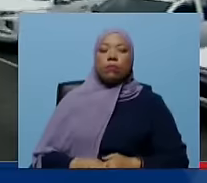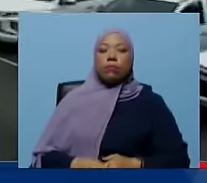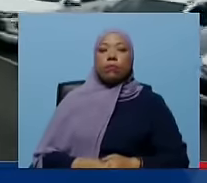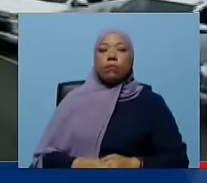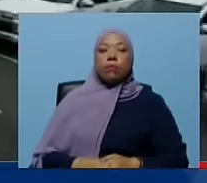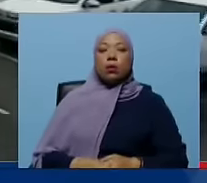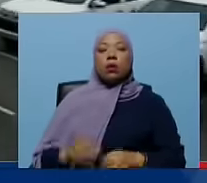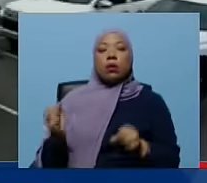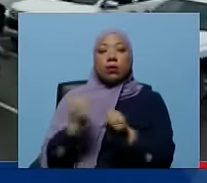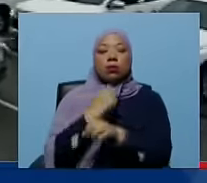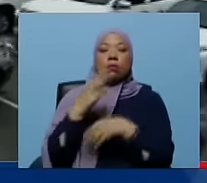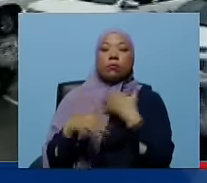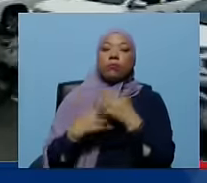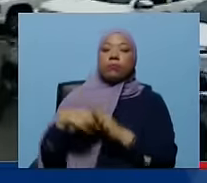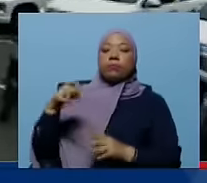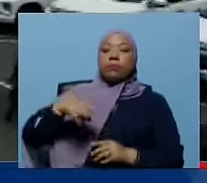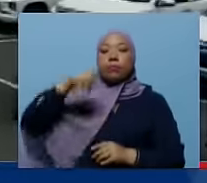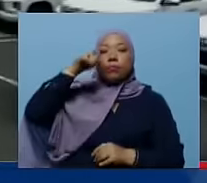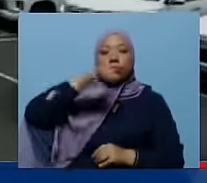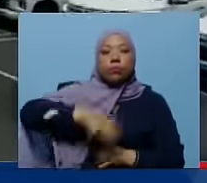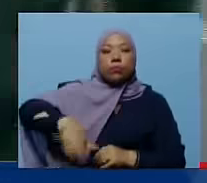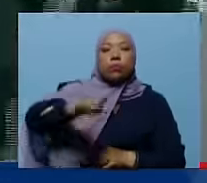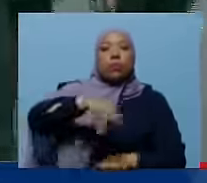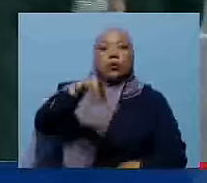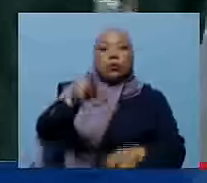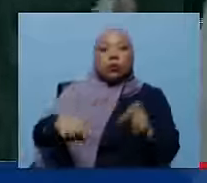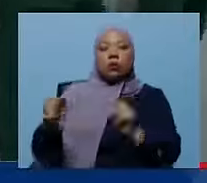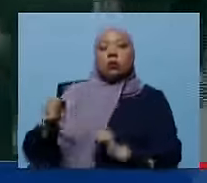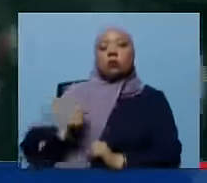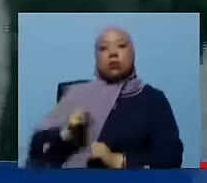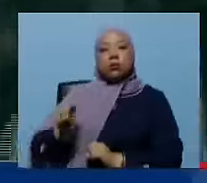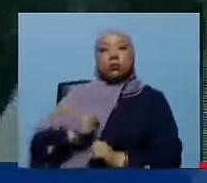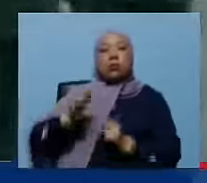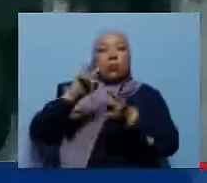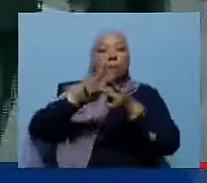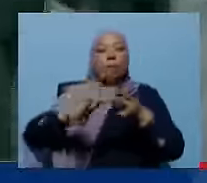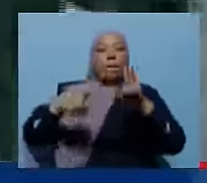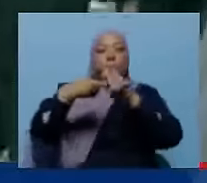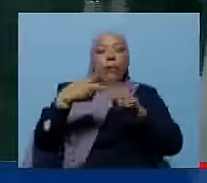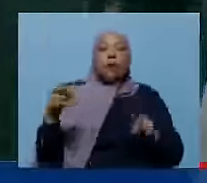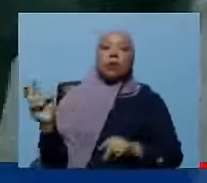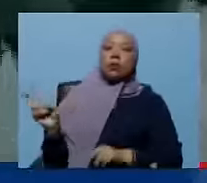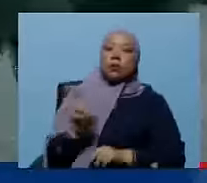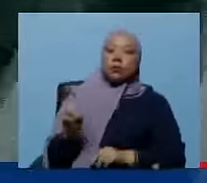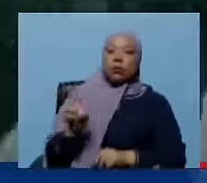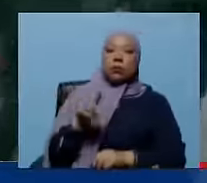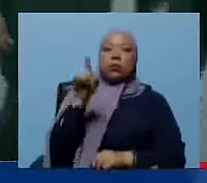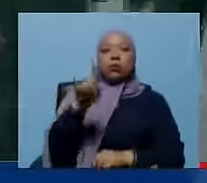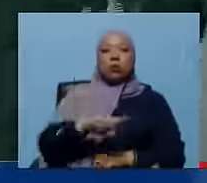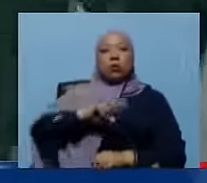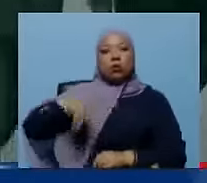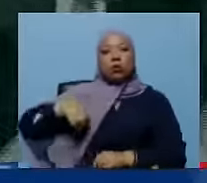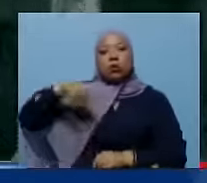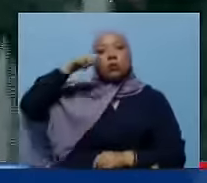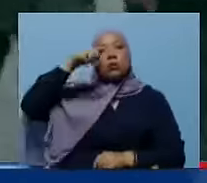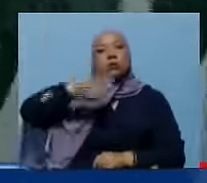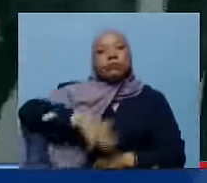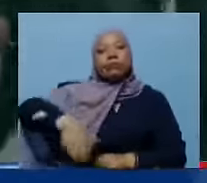día a día, necesitan en la calle para garantizar la paz de Venezuela, pero también de nuestro pueblo.